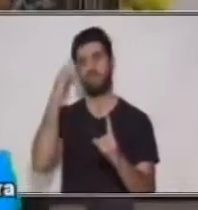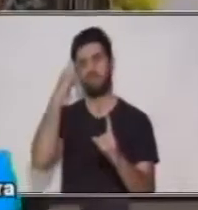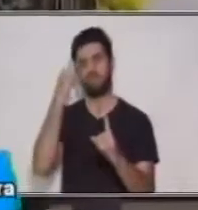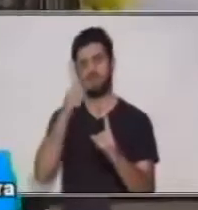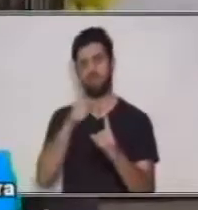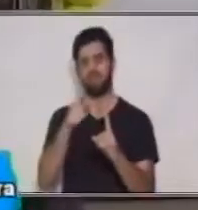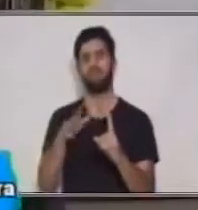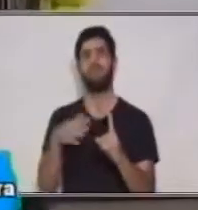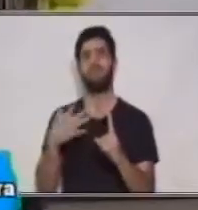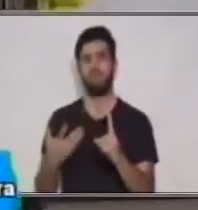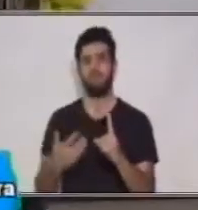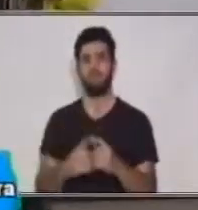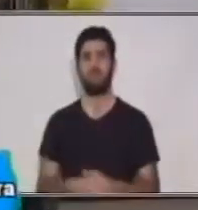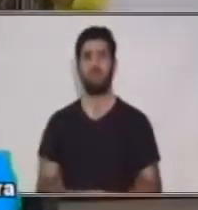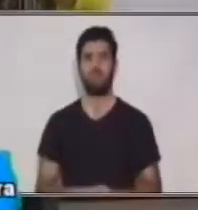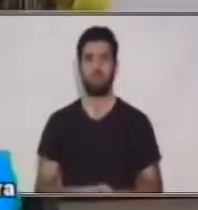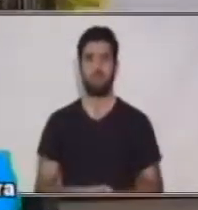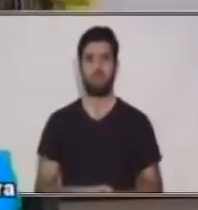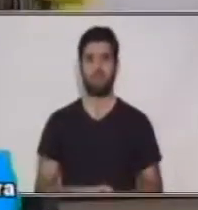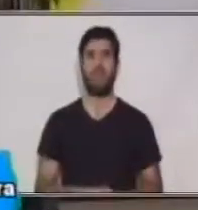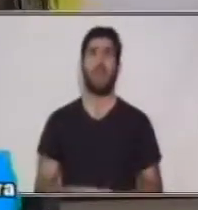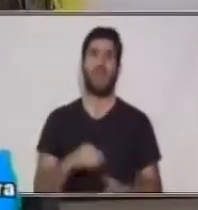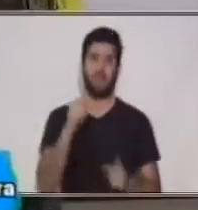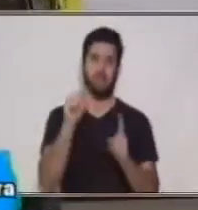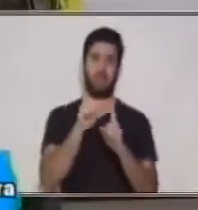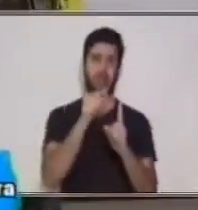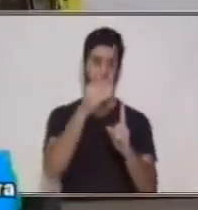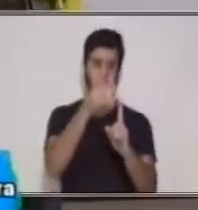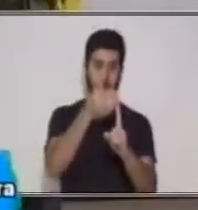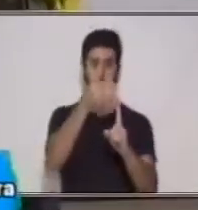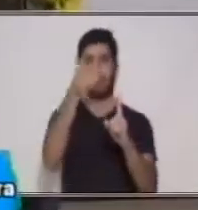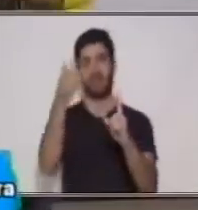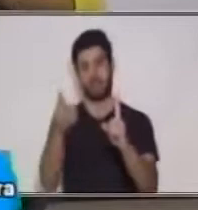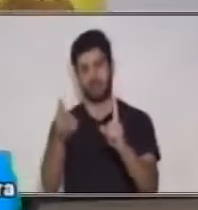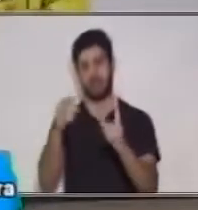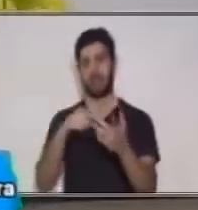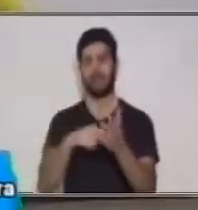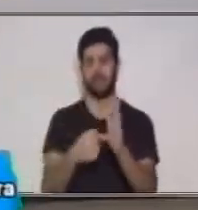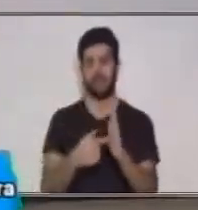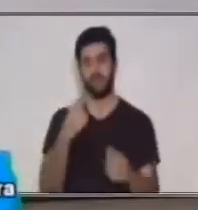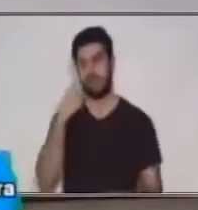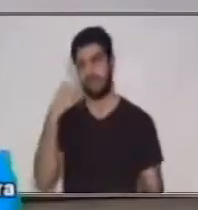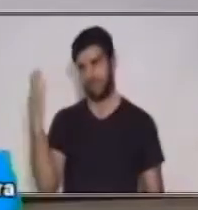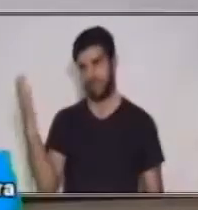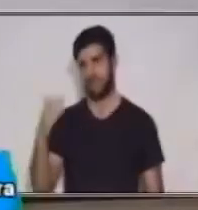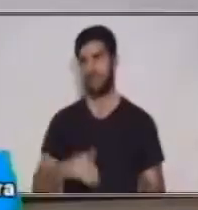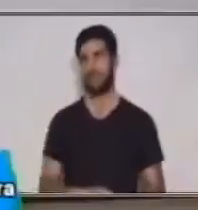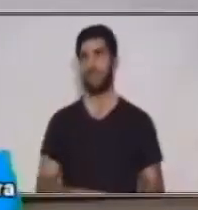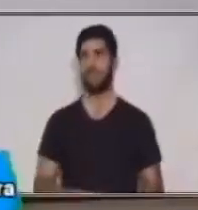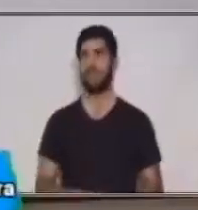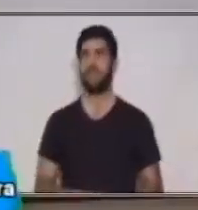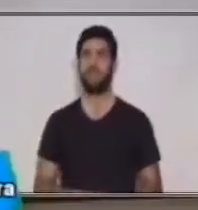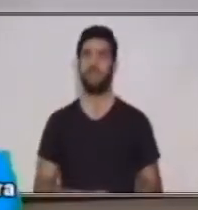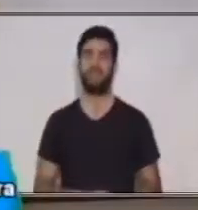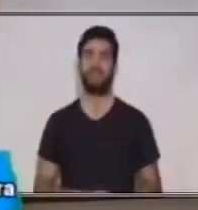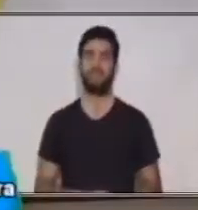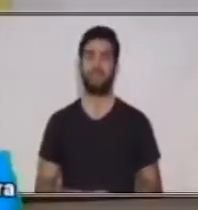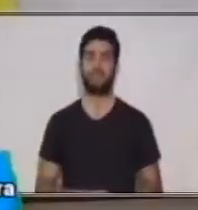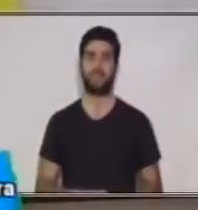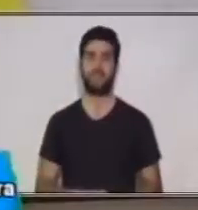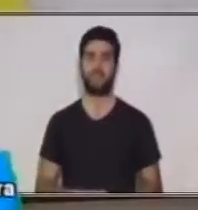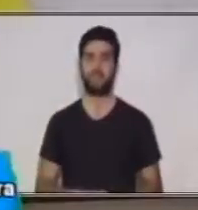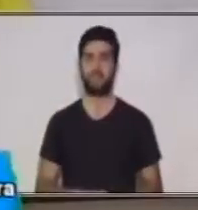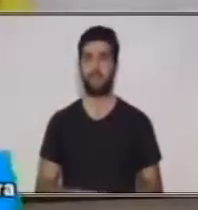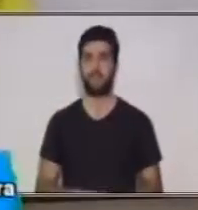Panadero. La palabra raíz, ¿cuál es? Pan. Entonces, le pusimos después. Entonces, la palabra la vamos a